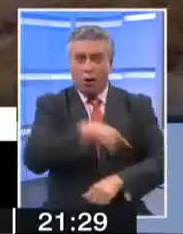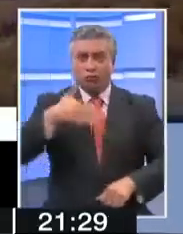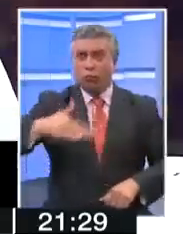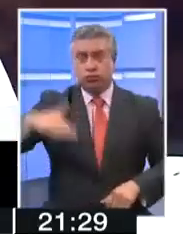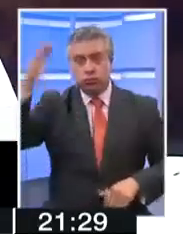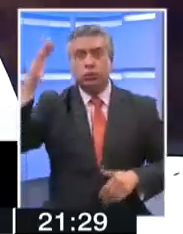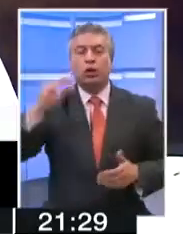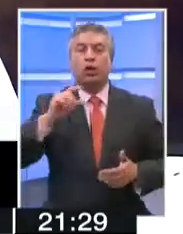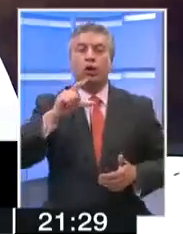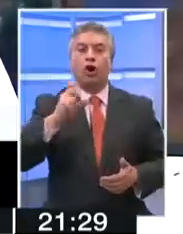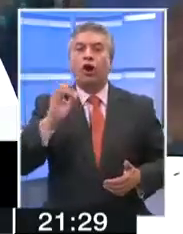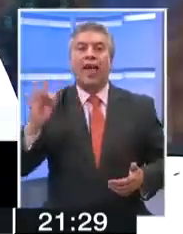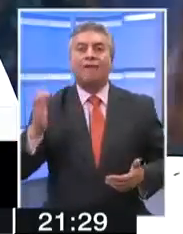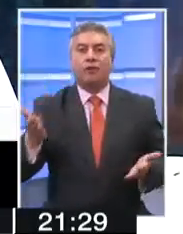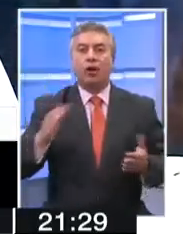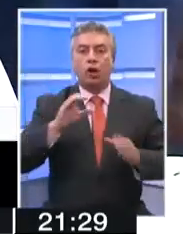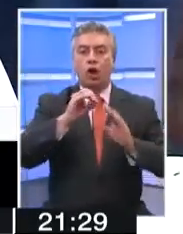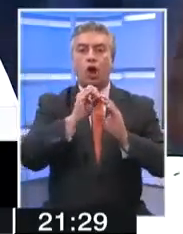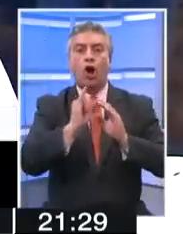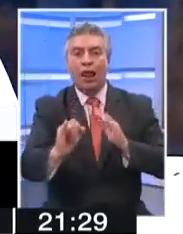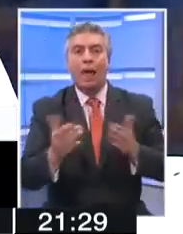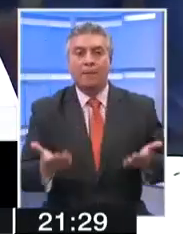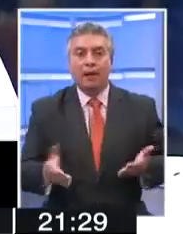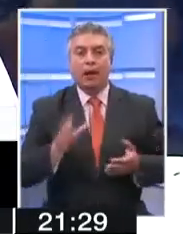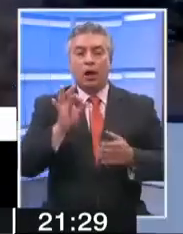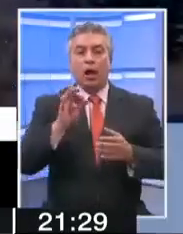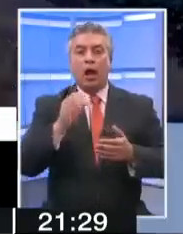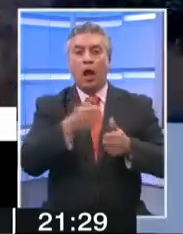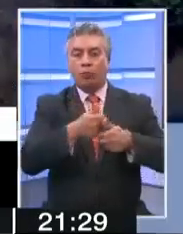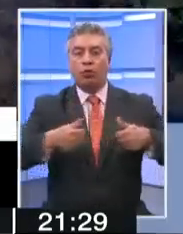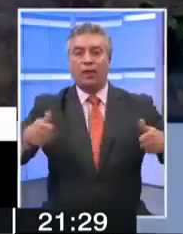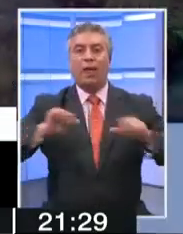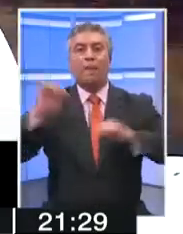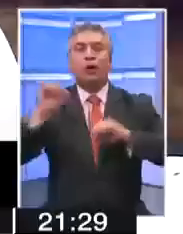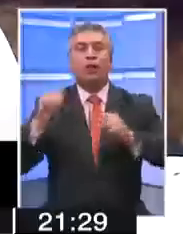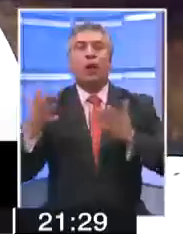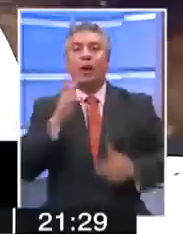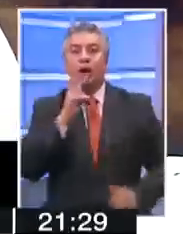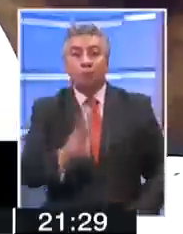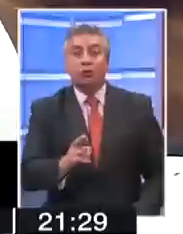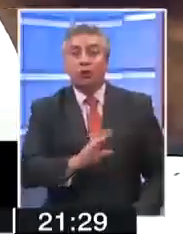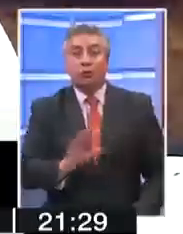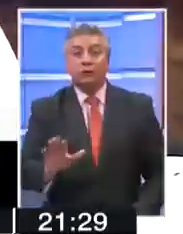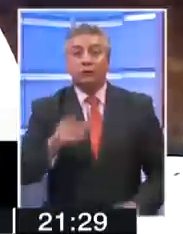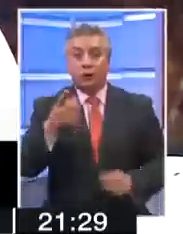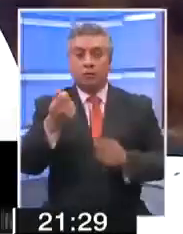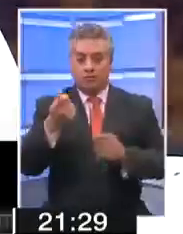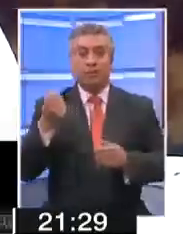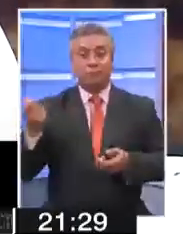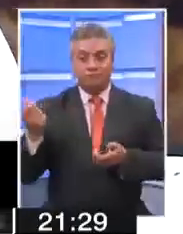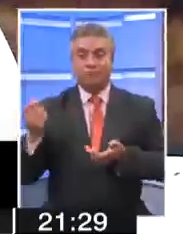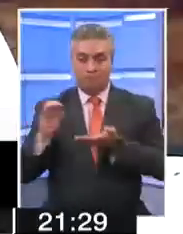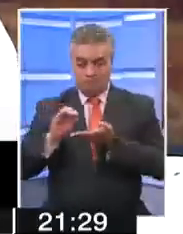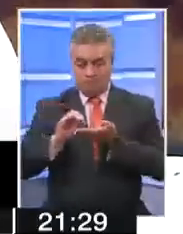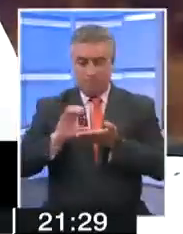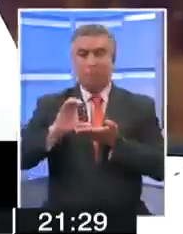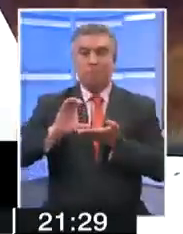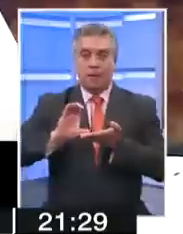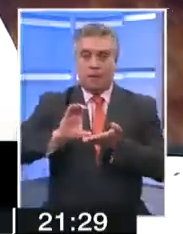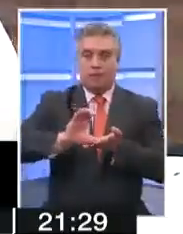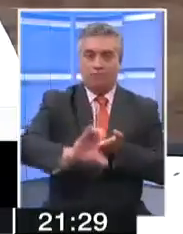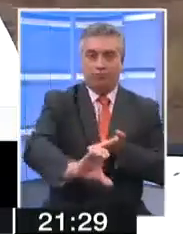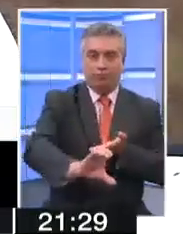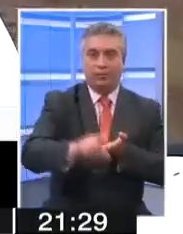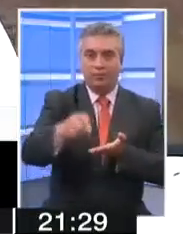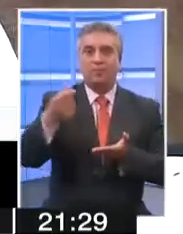la CONAF, cómo responde la ONEMI y cómo responden las autoridades políticas? ¿Sabes cómo responden? Colocándole más recursos, porque eso era más barato que lo que está pasando hoy